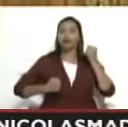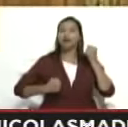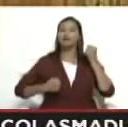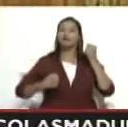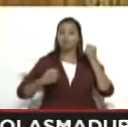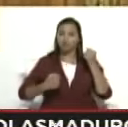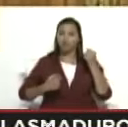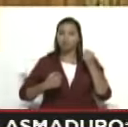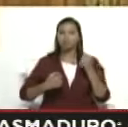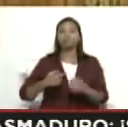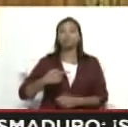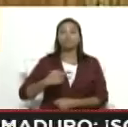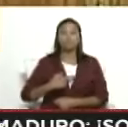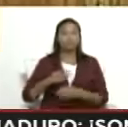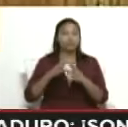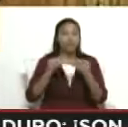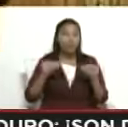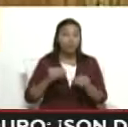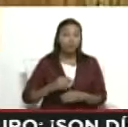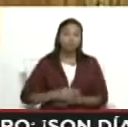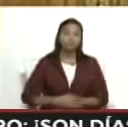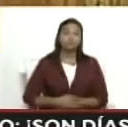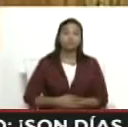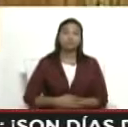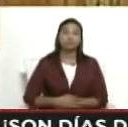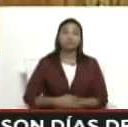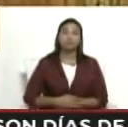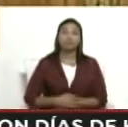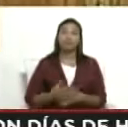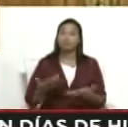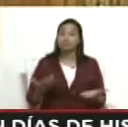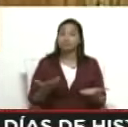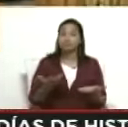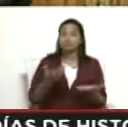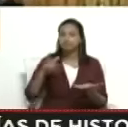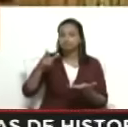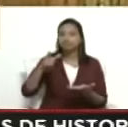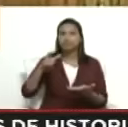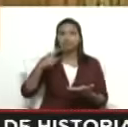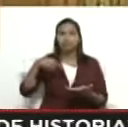unidad, y palabras más, palabras menos, Padrino le dijo, o